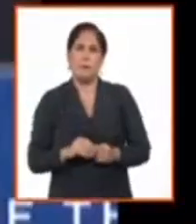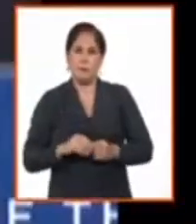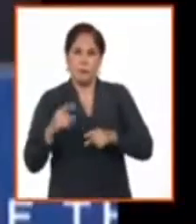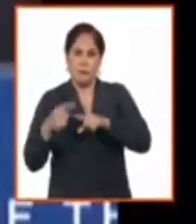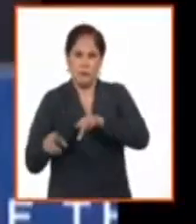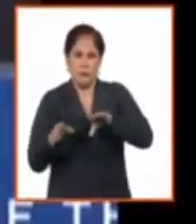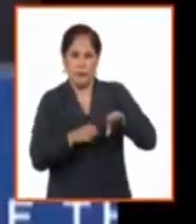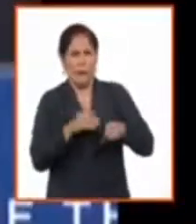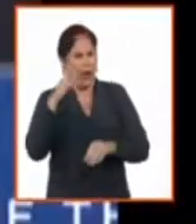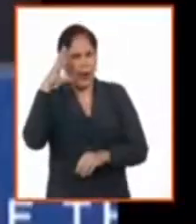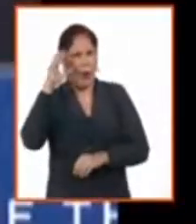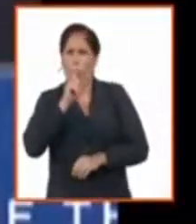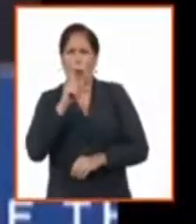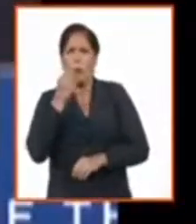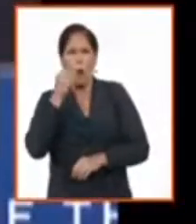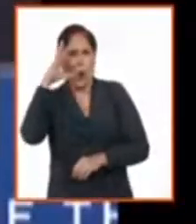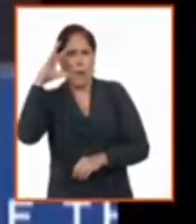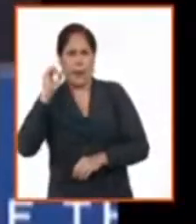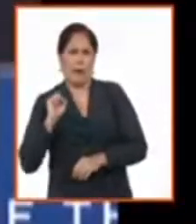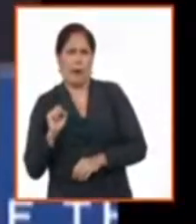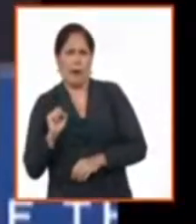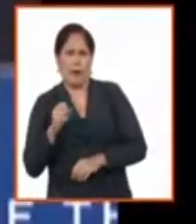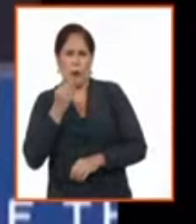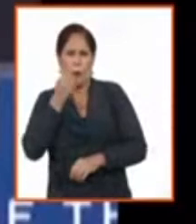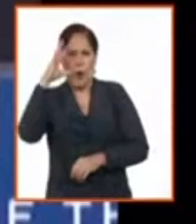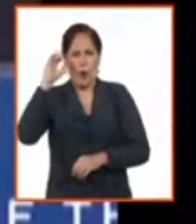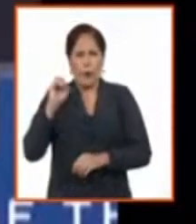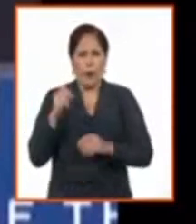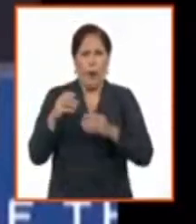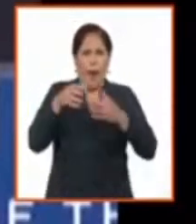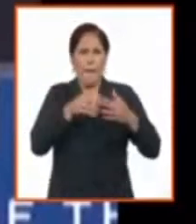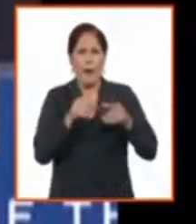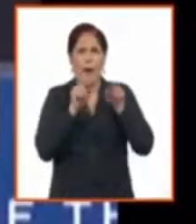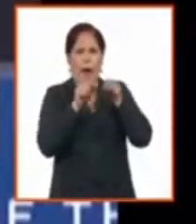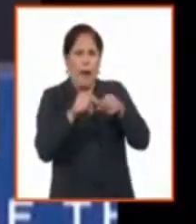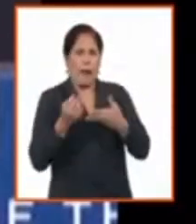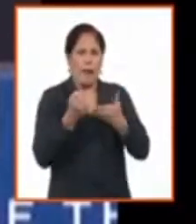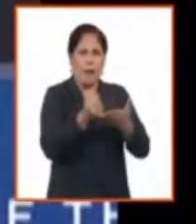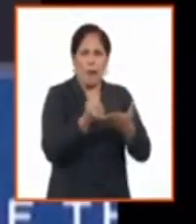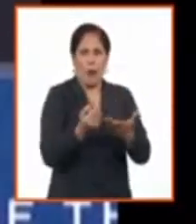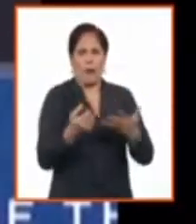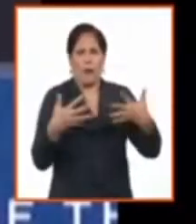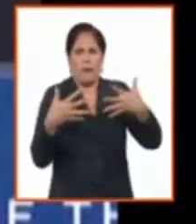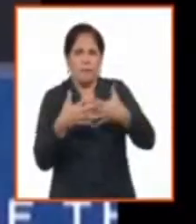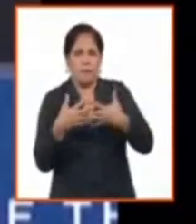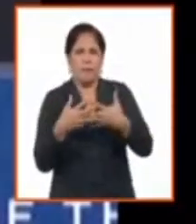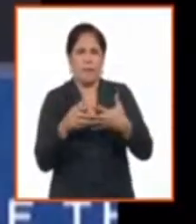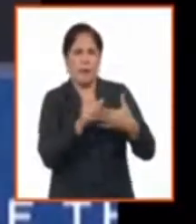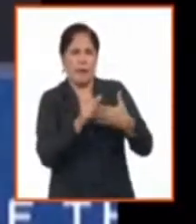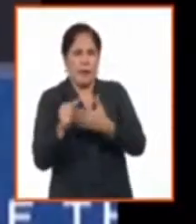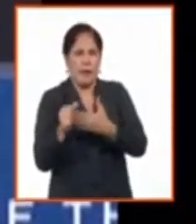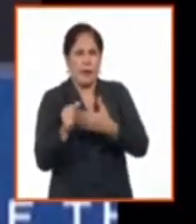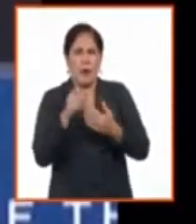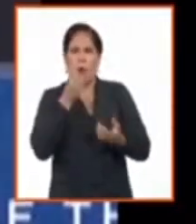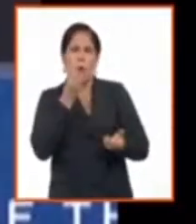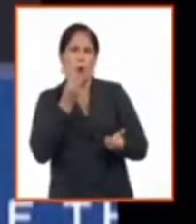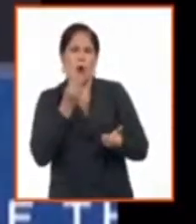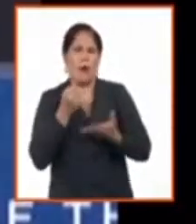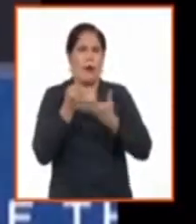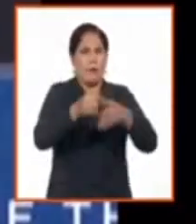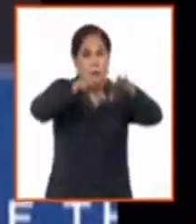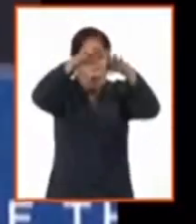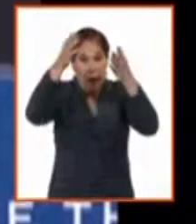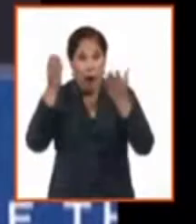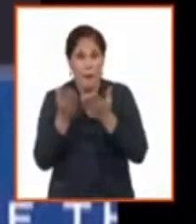la tribu del sol y de conquista de américa es widget provided zone dirigido en contra de dirigentes